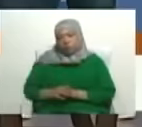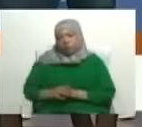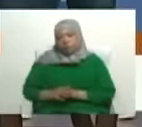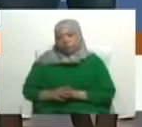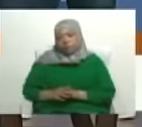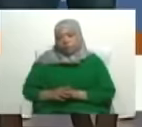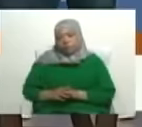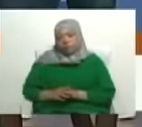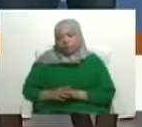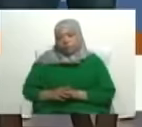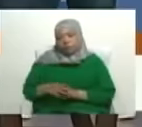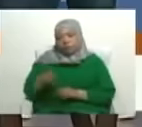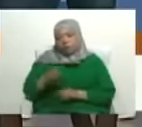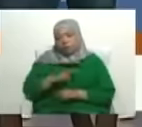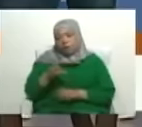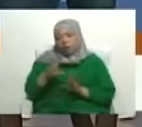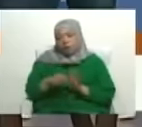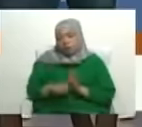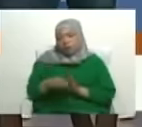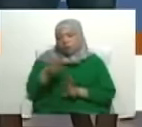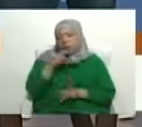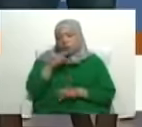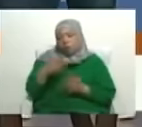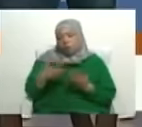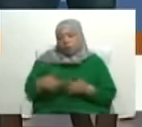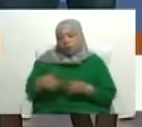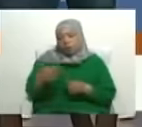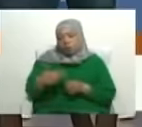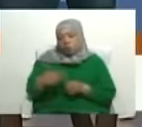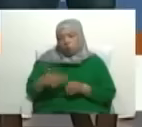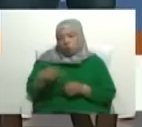y a entregar las riquezas del país. A eso es a lo que vienes.